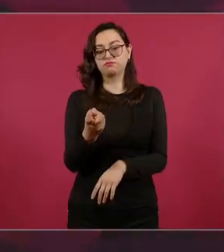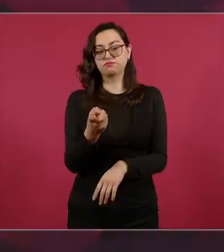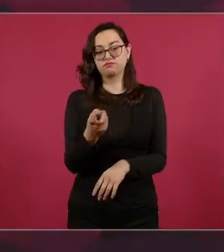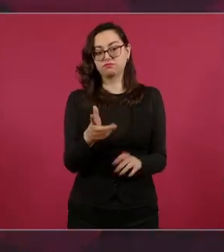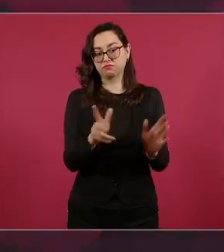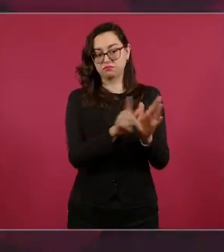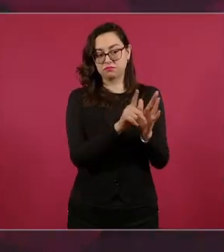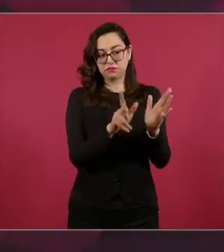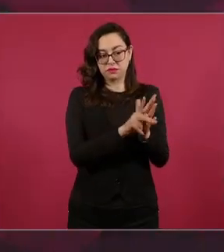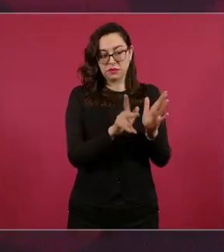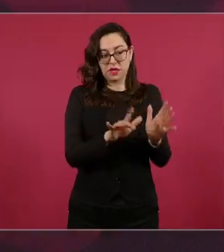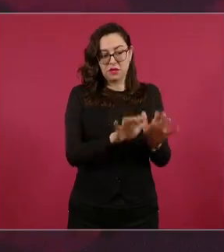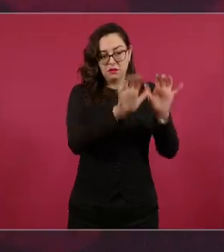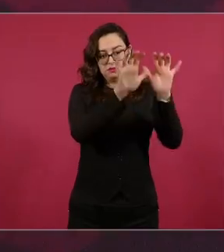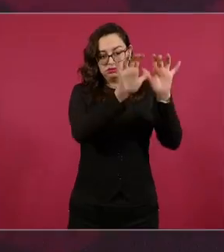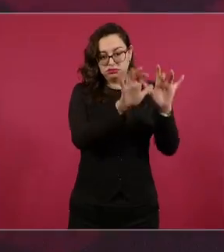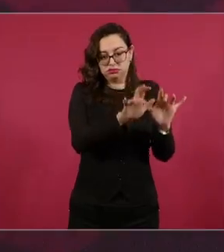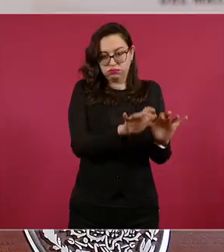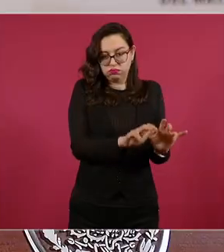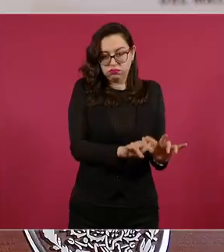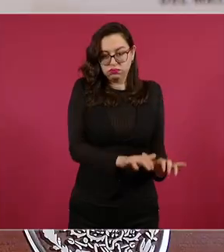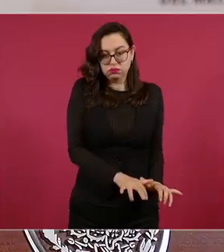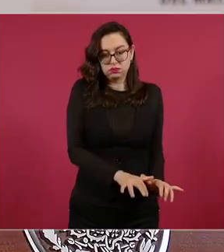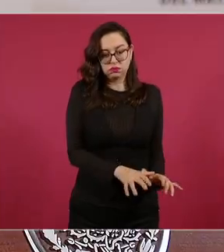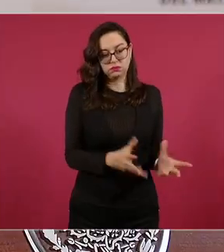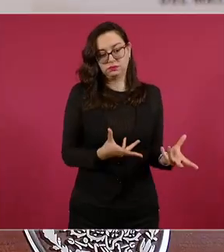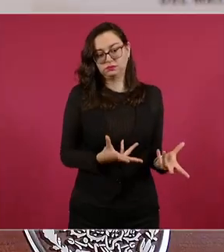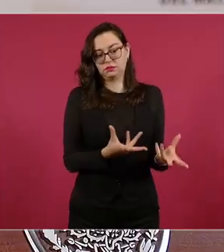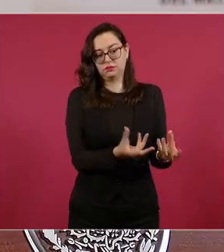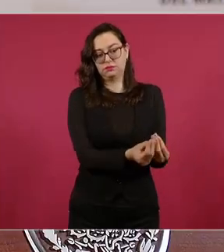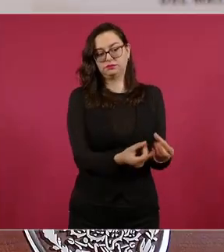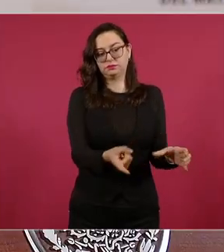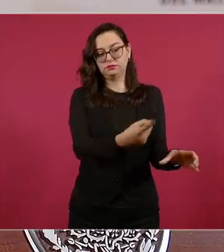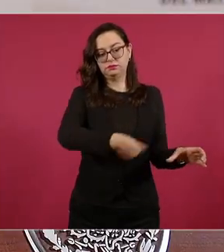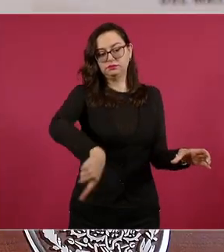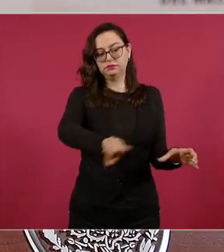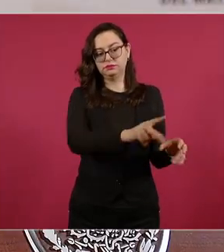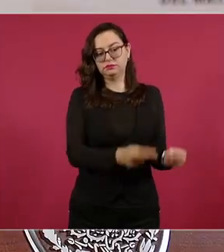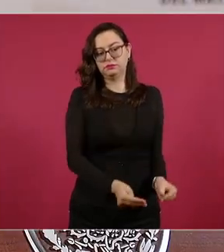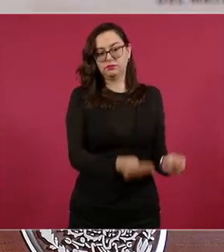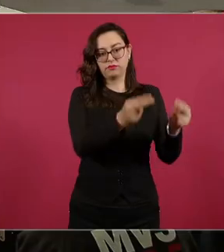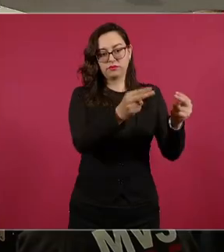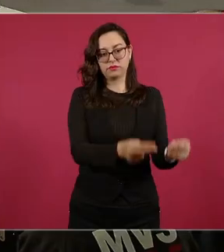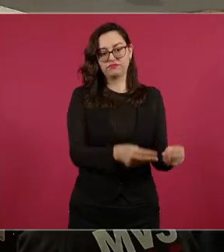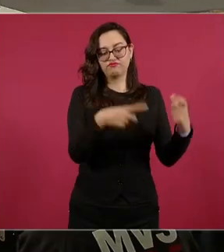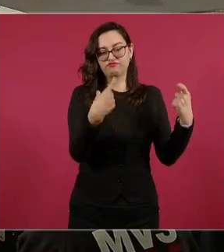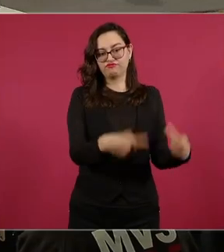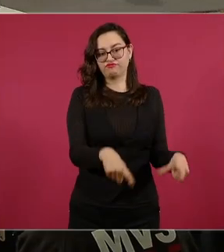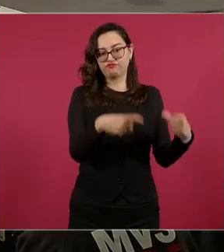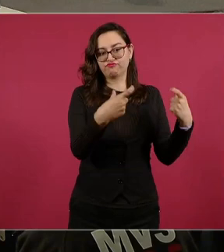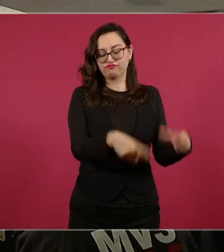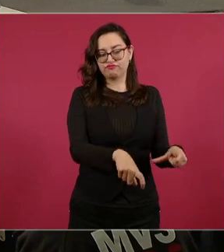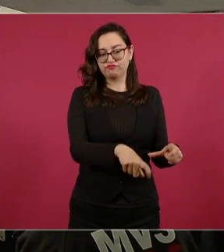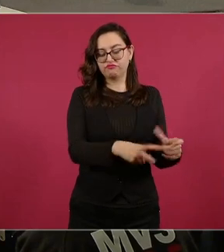todos al servicio de la oligarquía